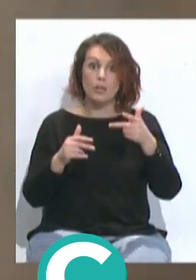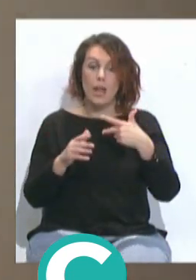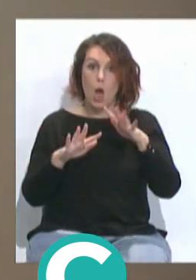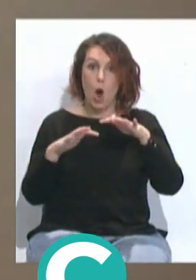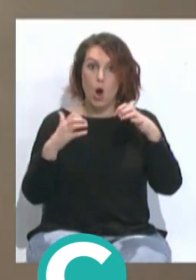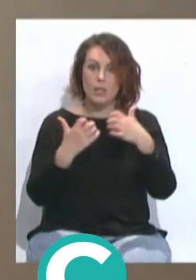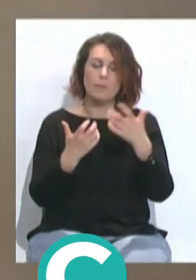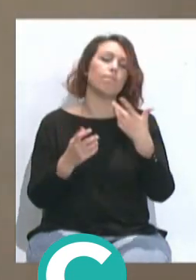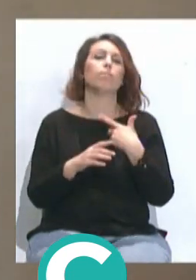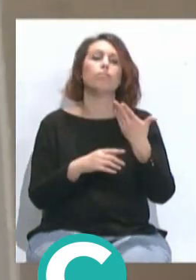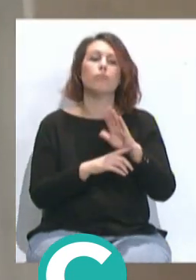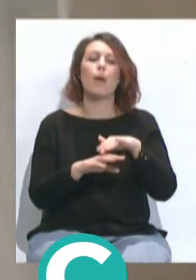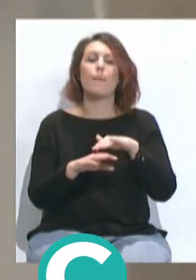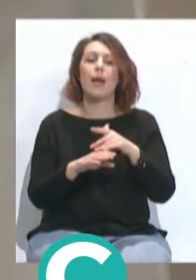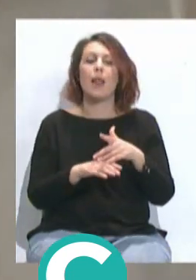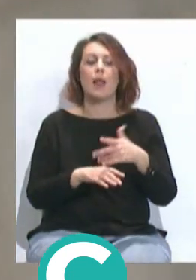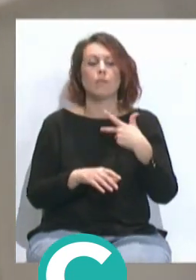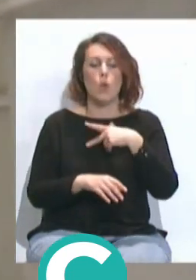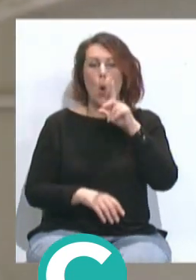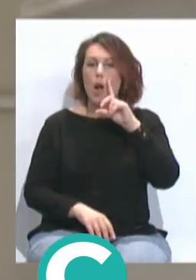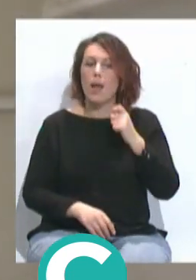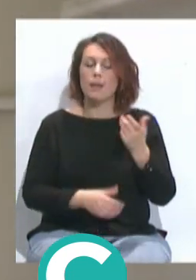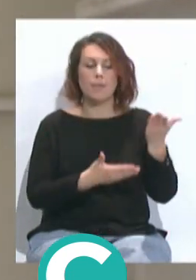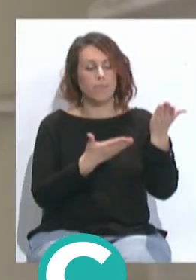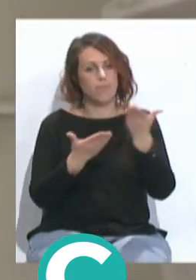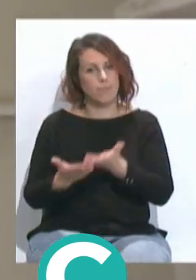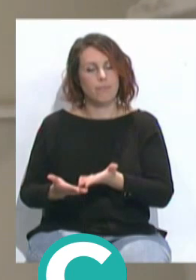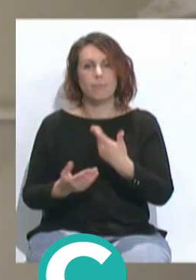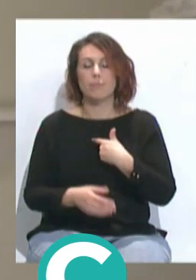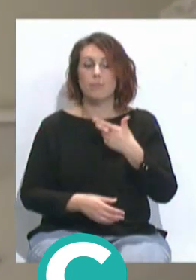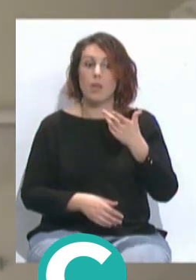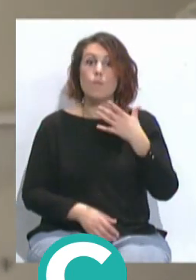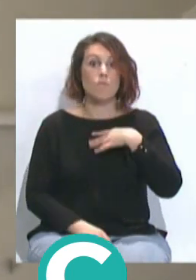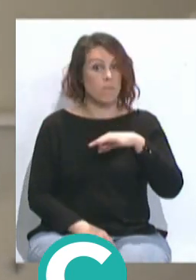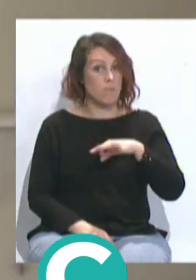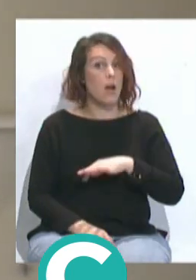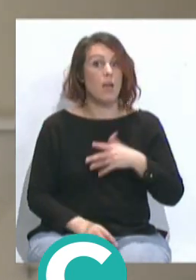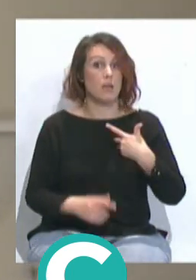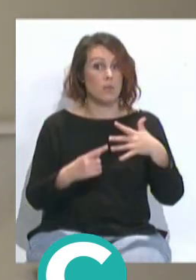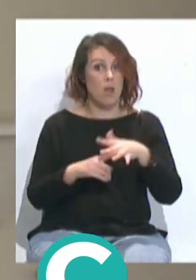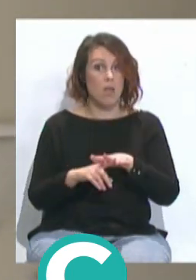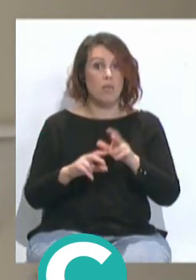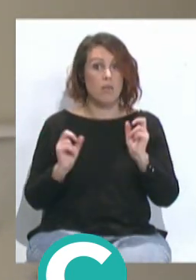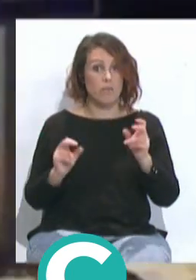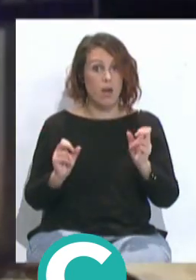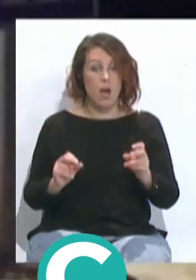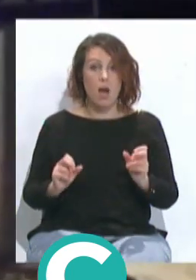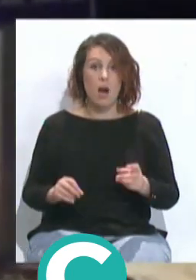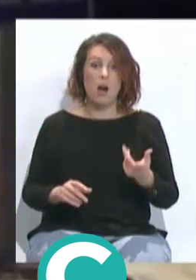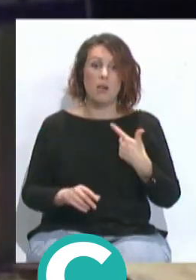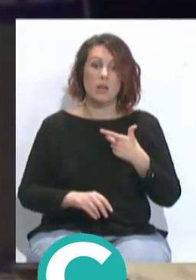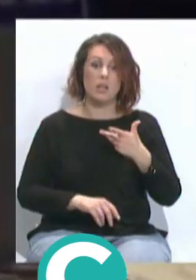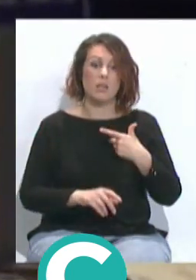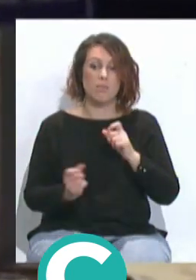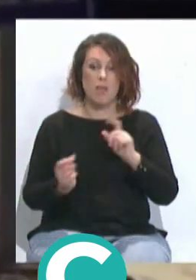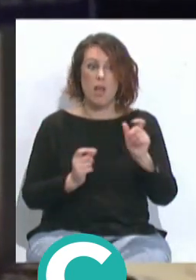mantienen su propuesta para acoger a refugiados ucranianos no es descartable que con el recrudecimiento del conflicto y el aumento